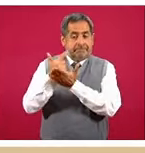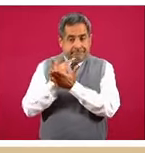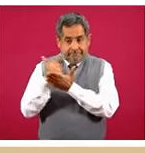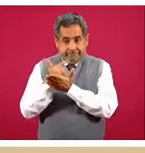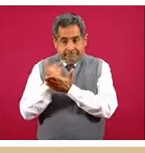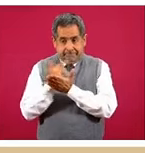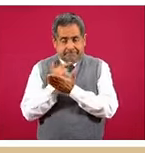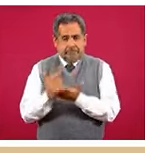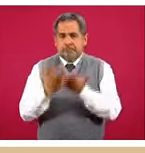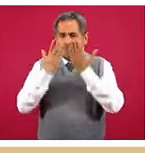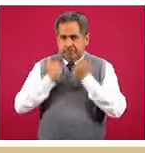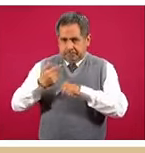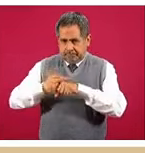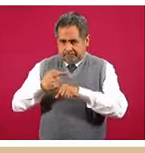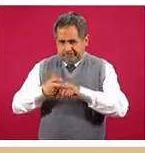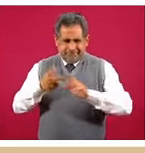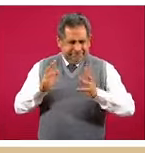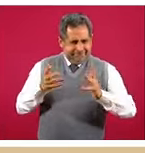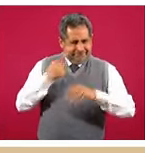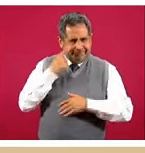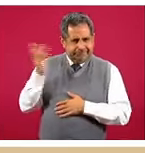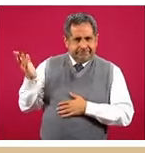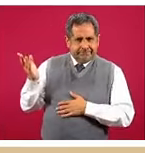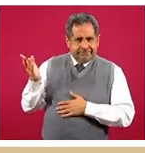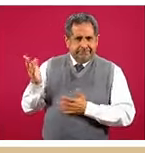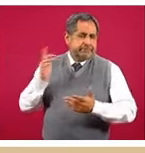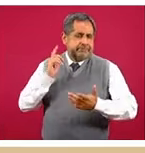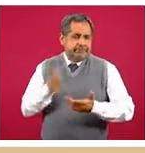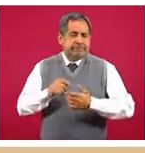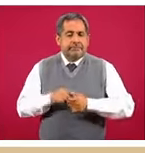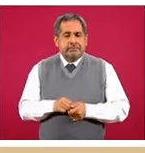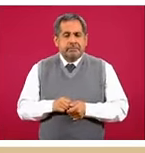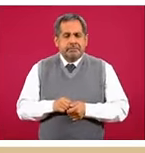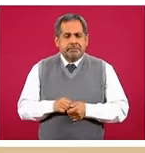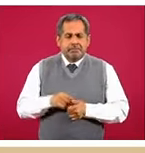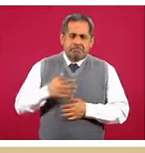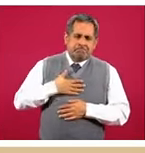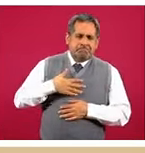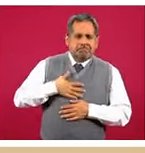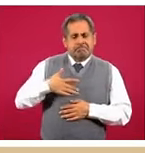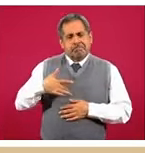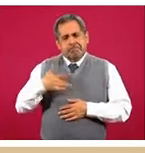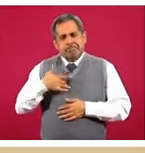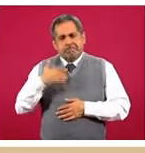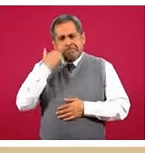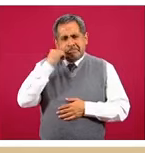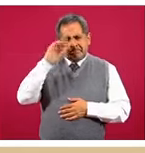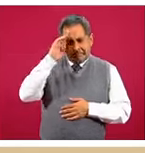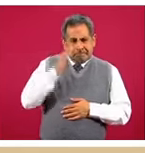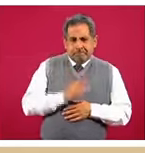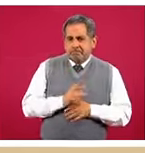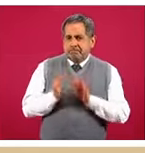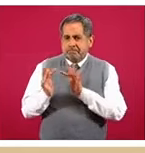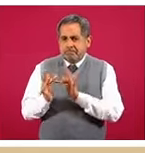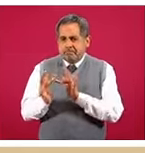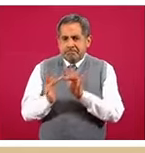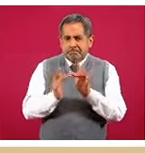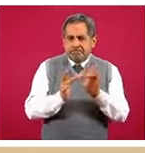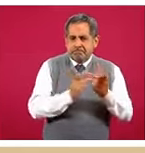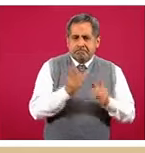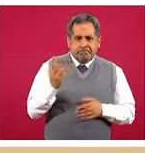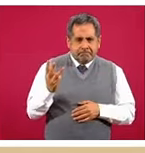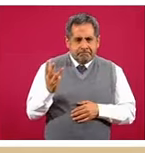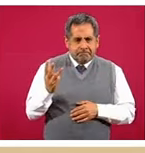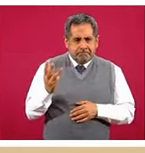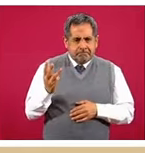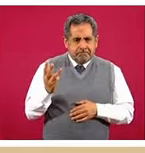personas no enfermas. Entonces esta persona empieza con signos y síntomas, tiene contacto con estas 3,